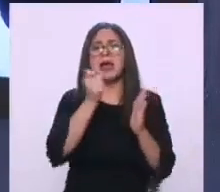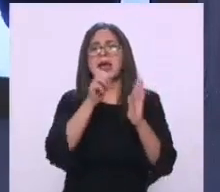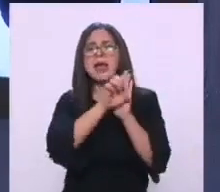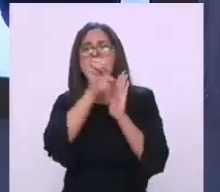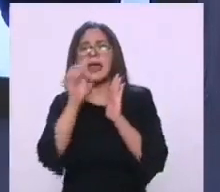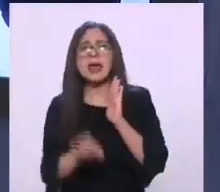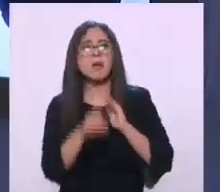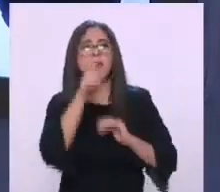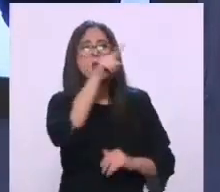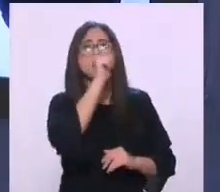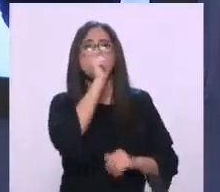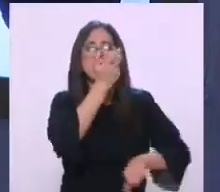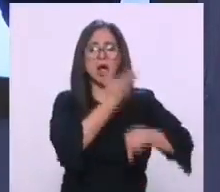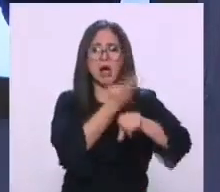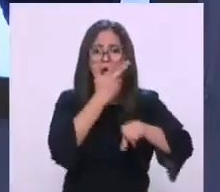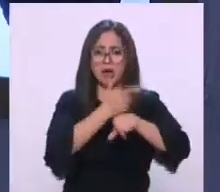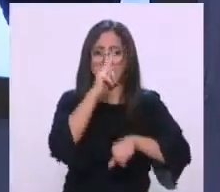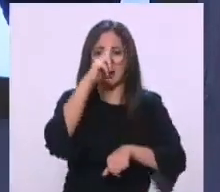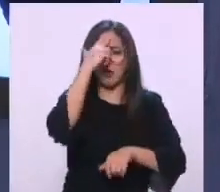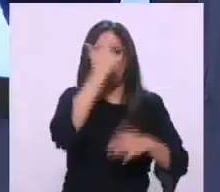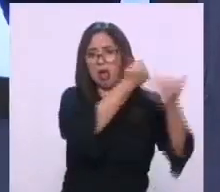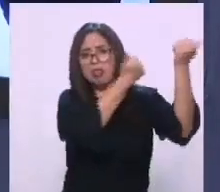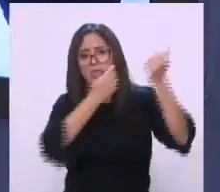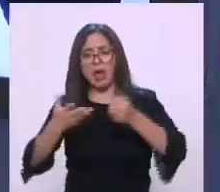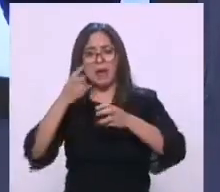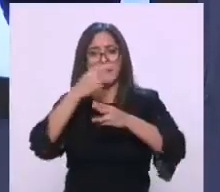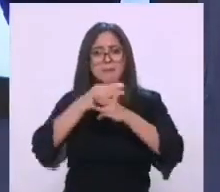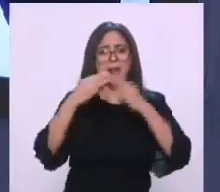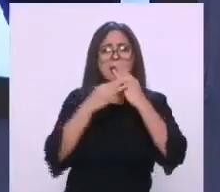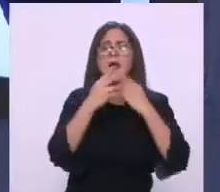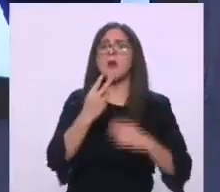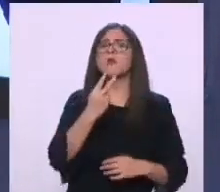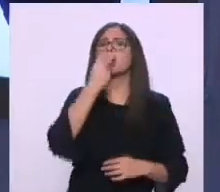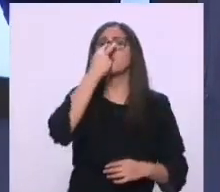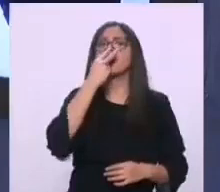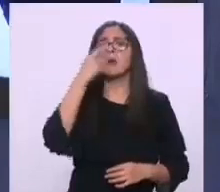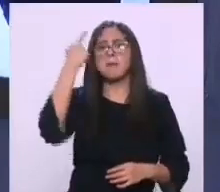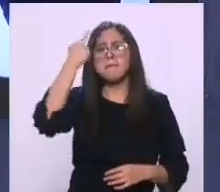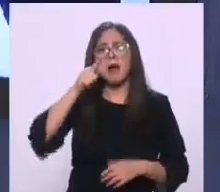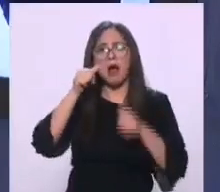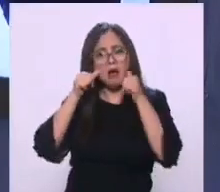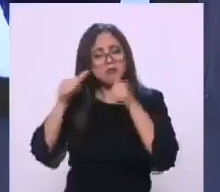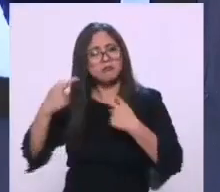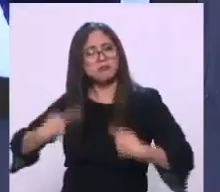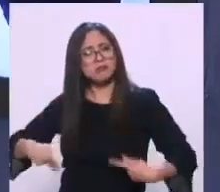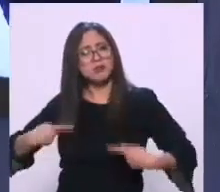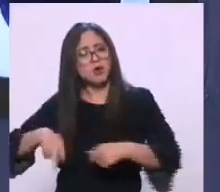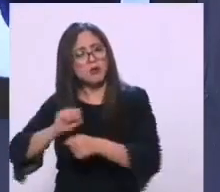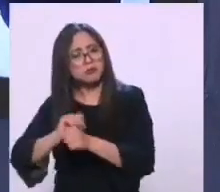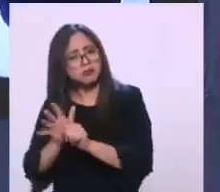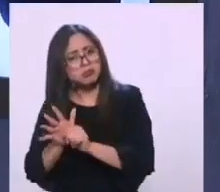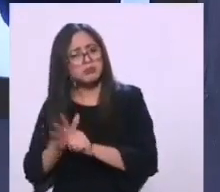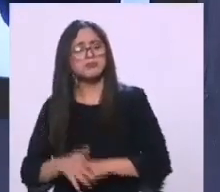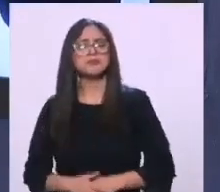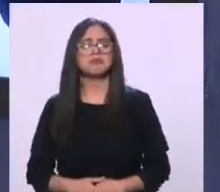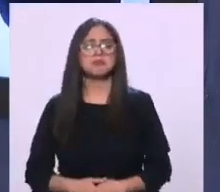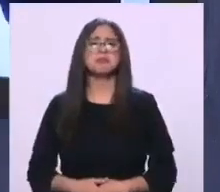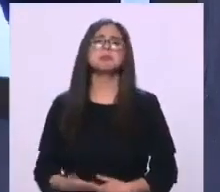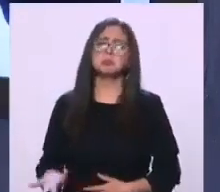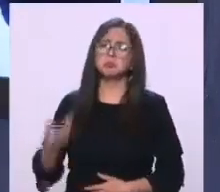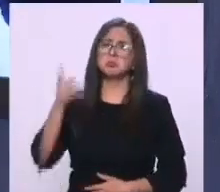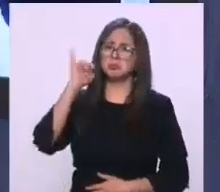unos ventiladores y todo. Bueno, sí, la relación es muy buena y ha habido una política, se puede decir, del buen